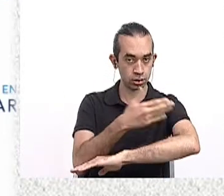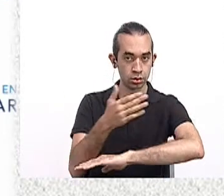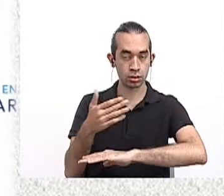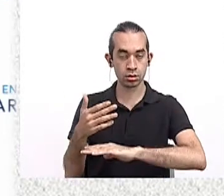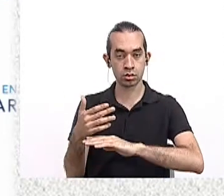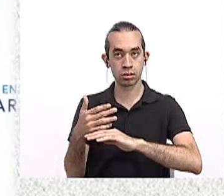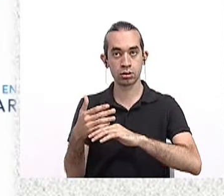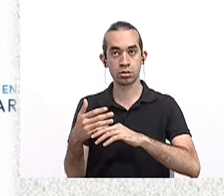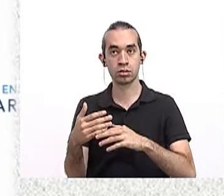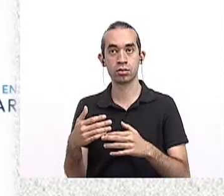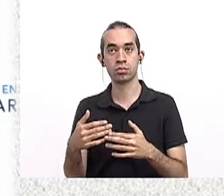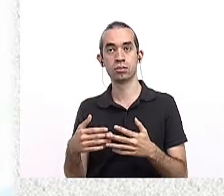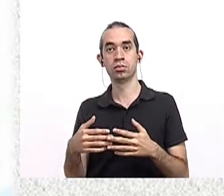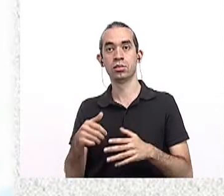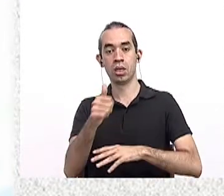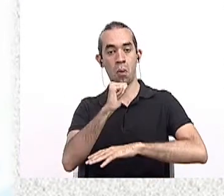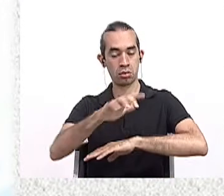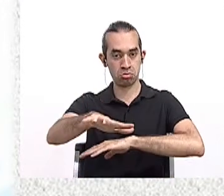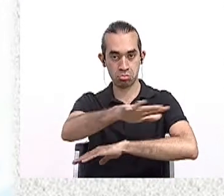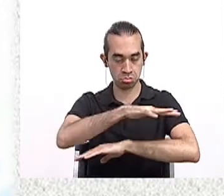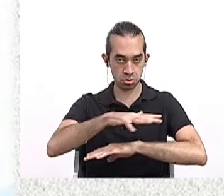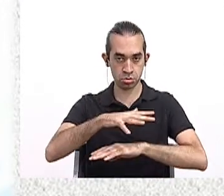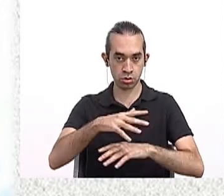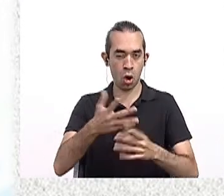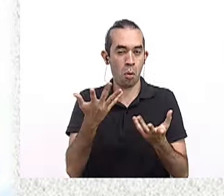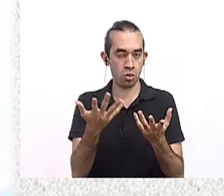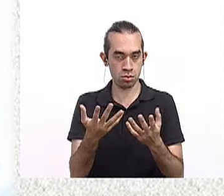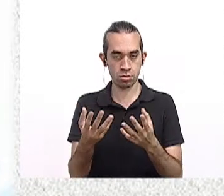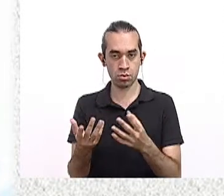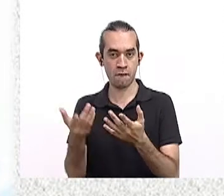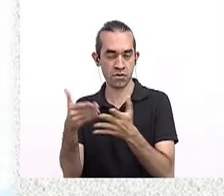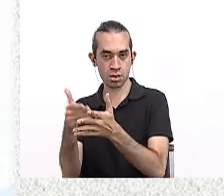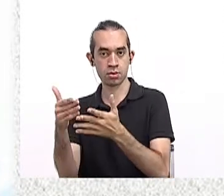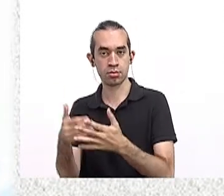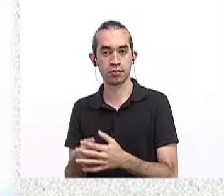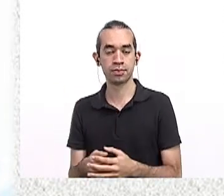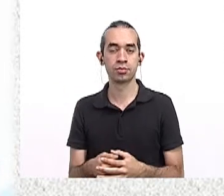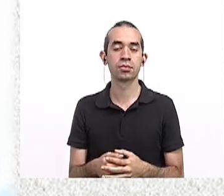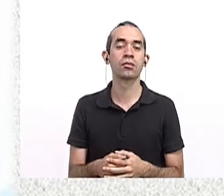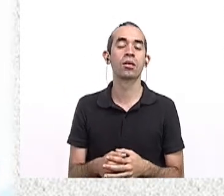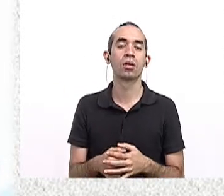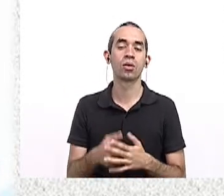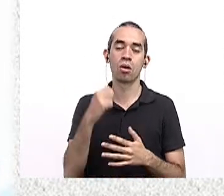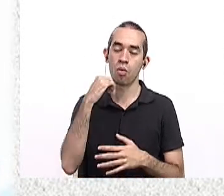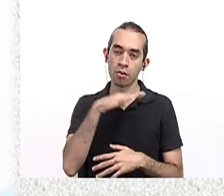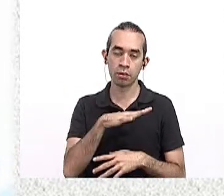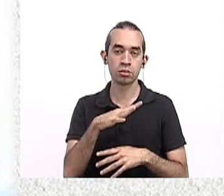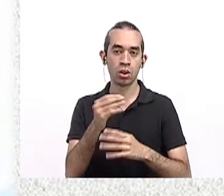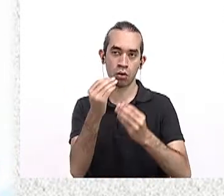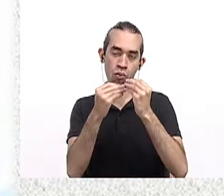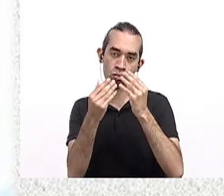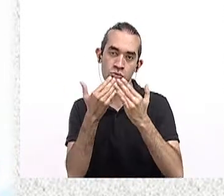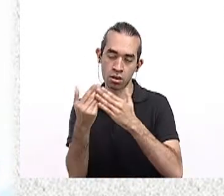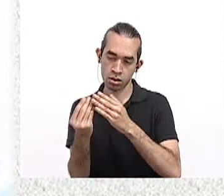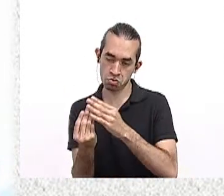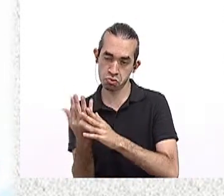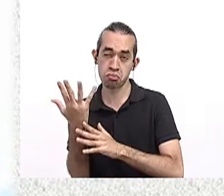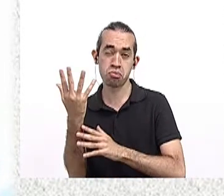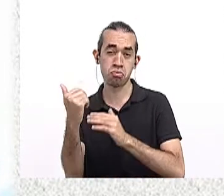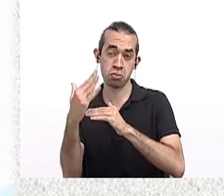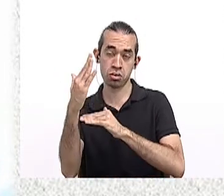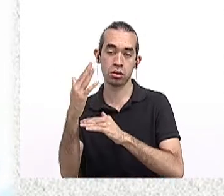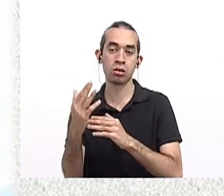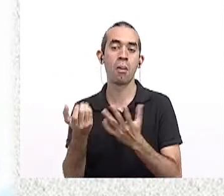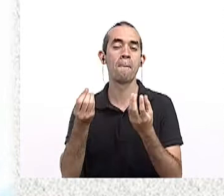y efectos qué sucede una contaminación por nutrientes muchos de estos fertilizantes que